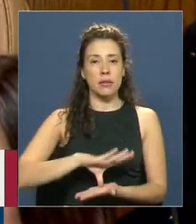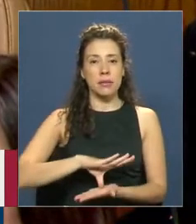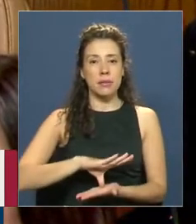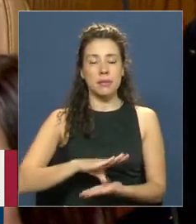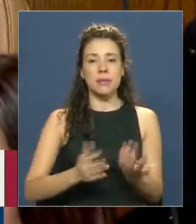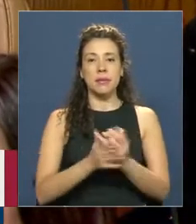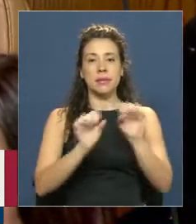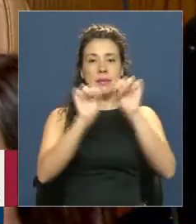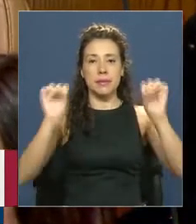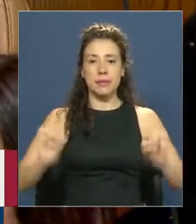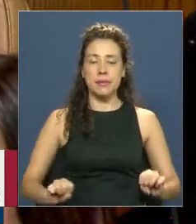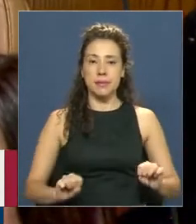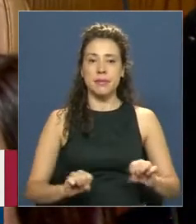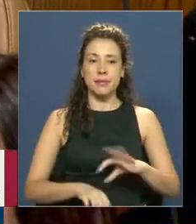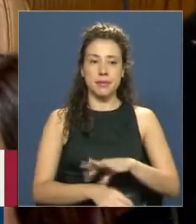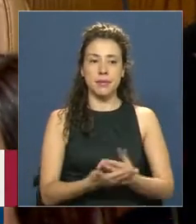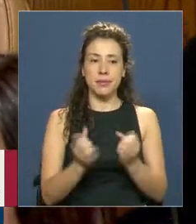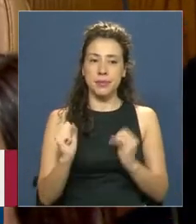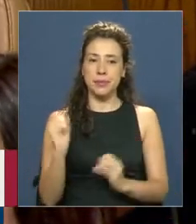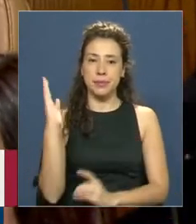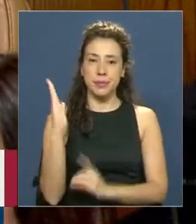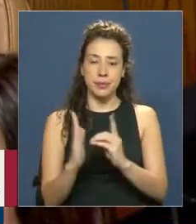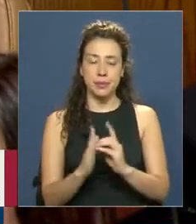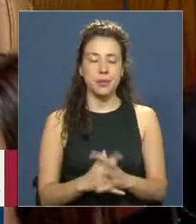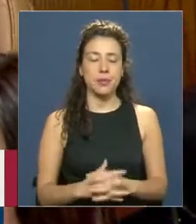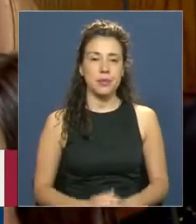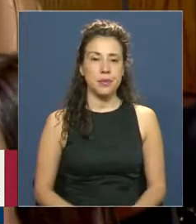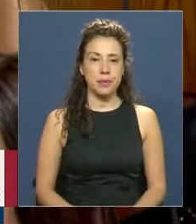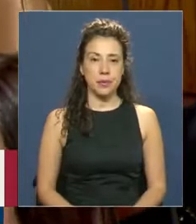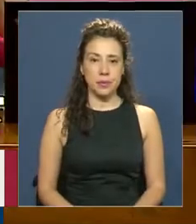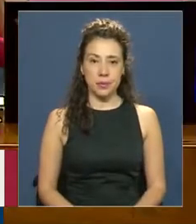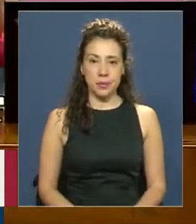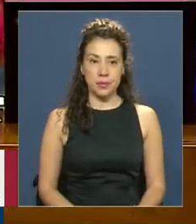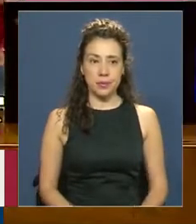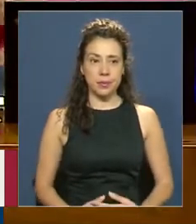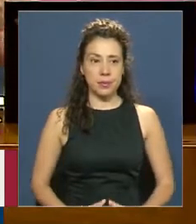un sistema de salud que es posible desarrollar. He dicho, presidente. Gracias.